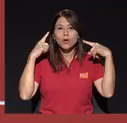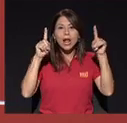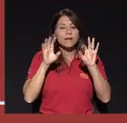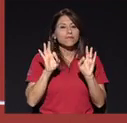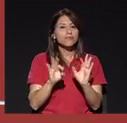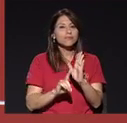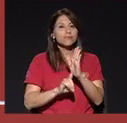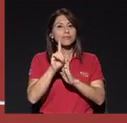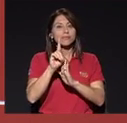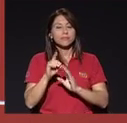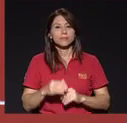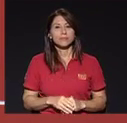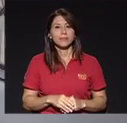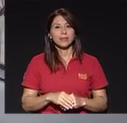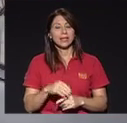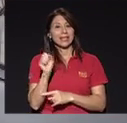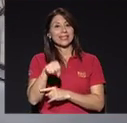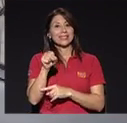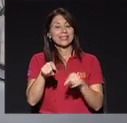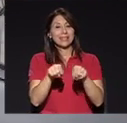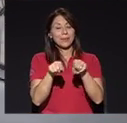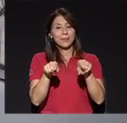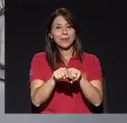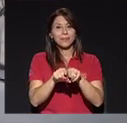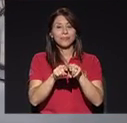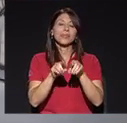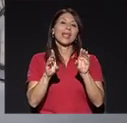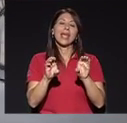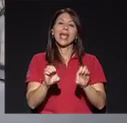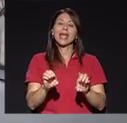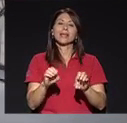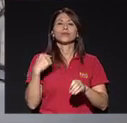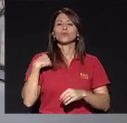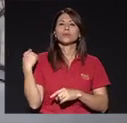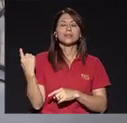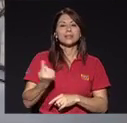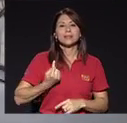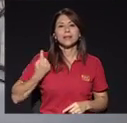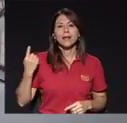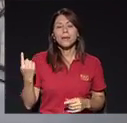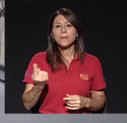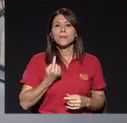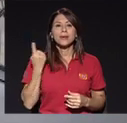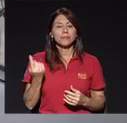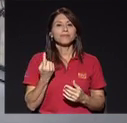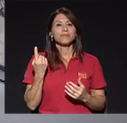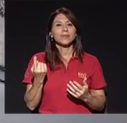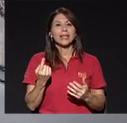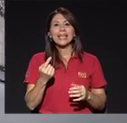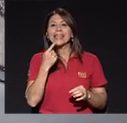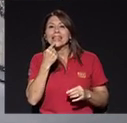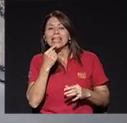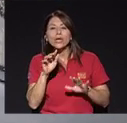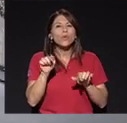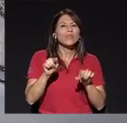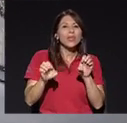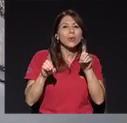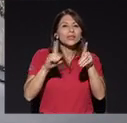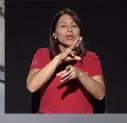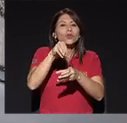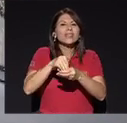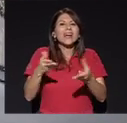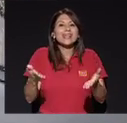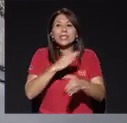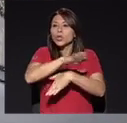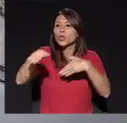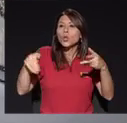óptimo desarrollo. Sí, también una educación inclusiva, yo siempre he levantado la mano diciendo que es donde nos